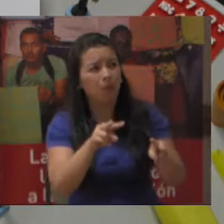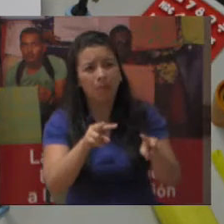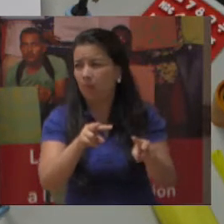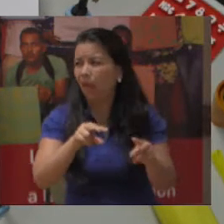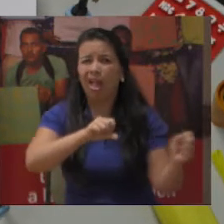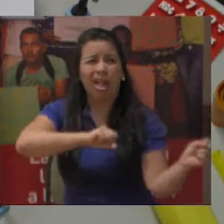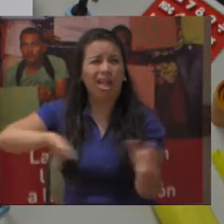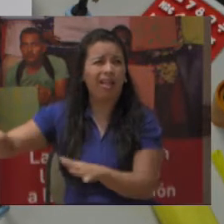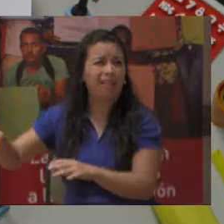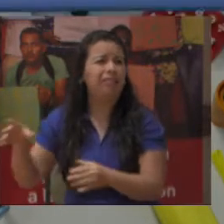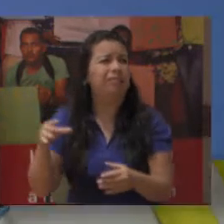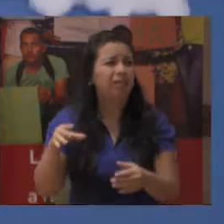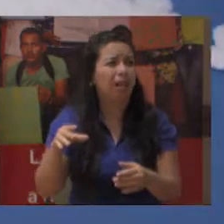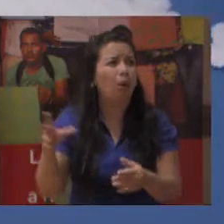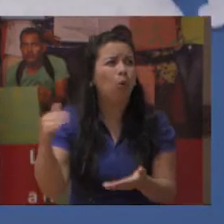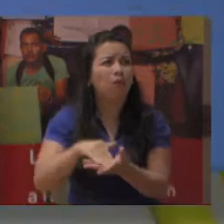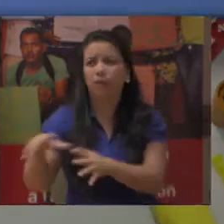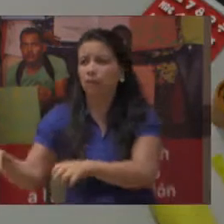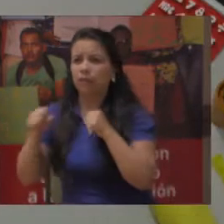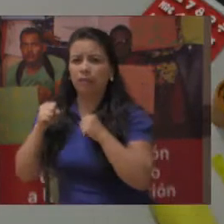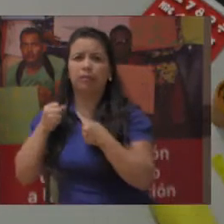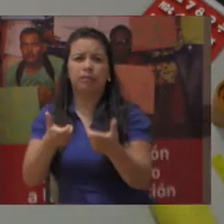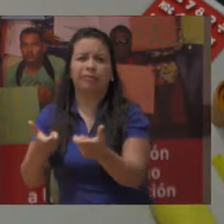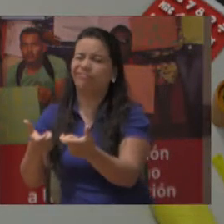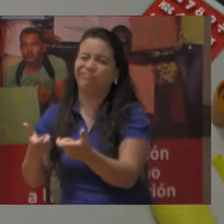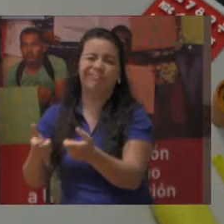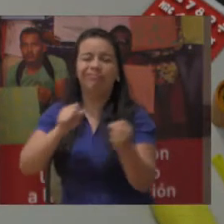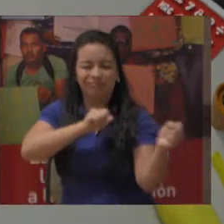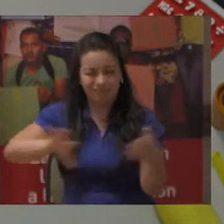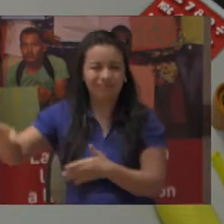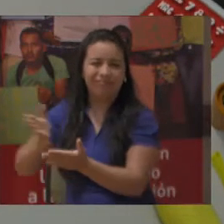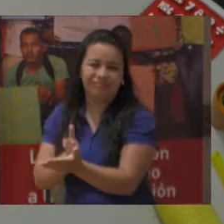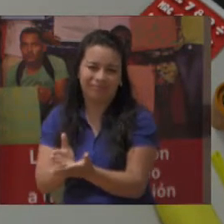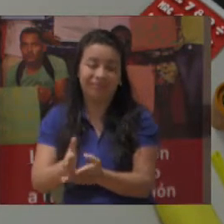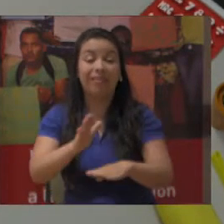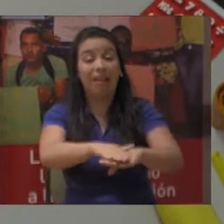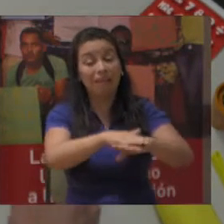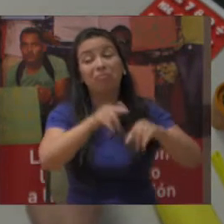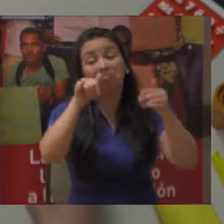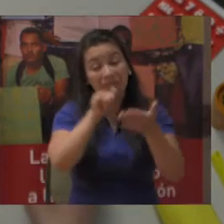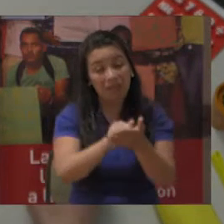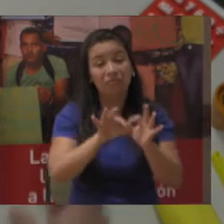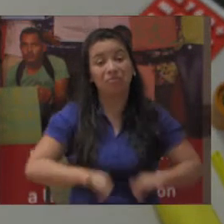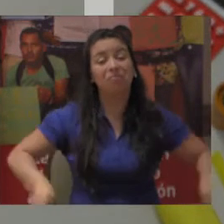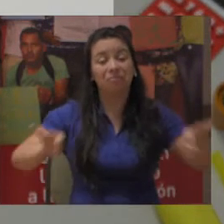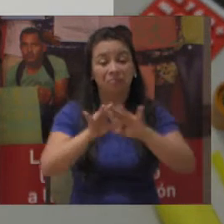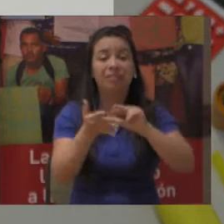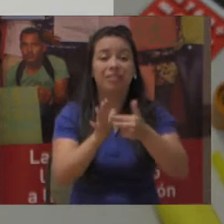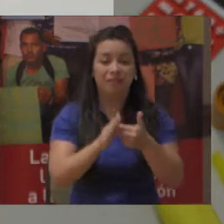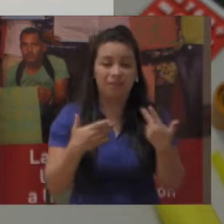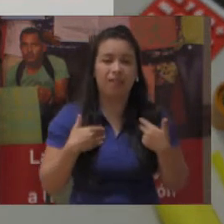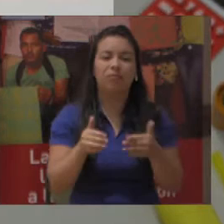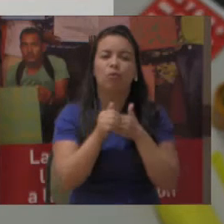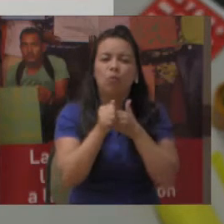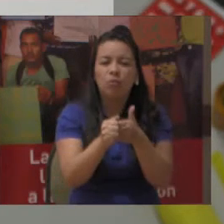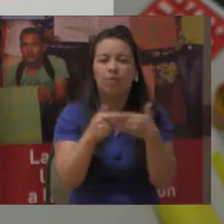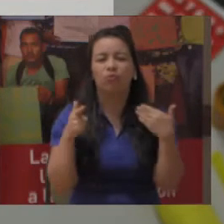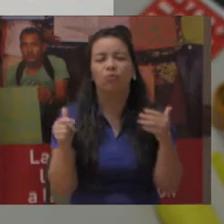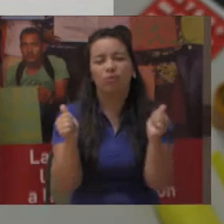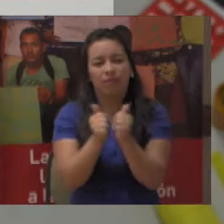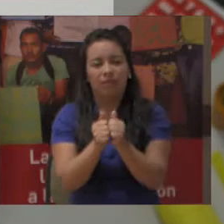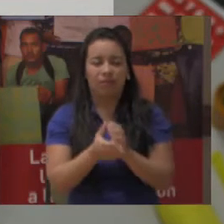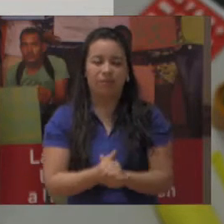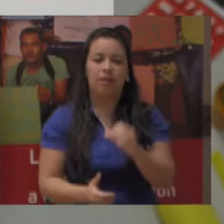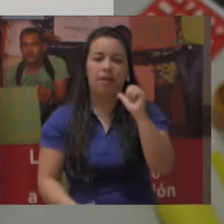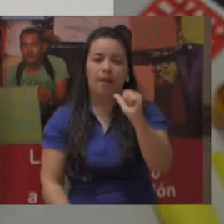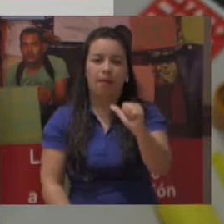no retomen nunca el camino a las armas o la ilegalidad. Así es la estrategia de acompañamiento post a la ruta de la reintegración. Agencia Colombiana